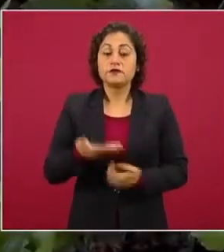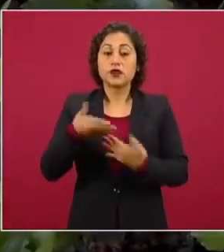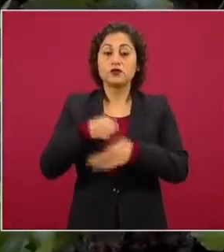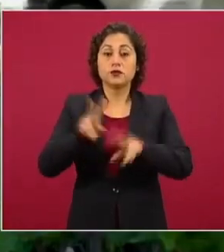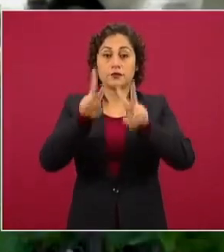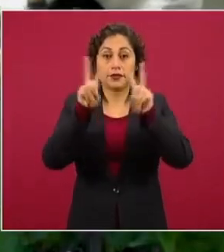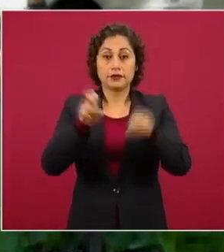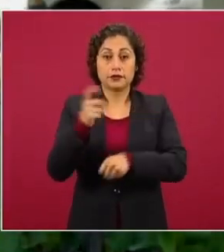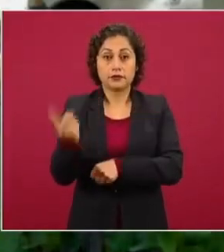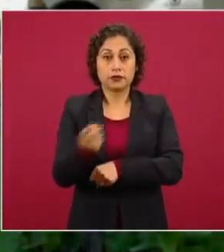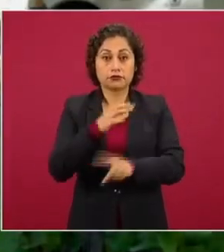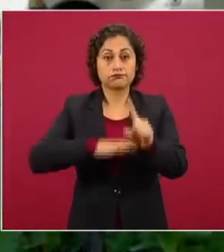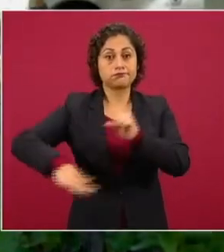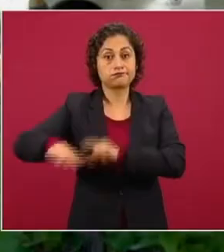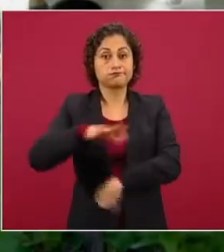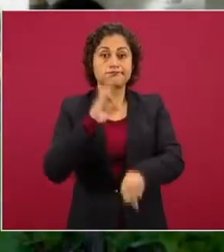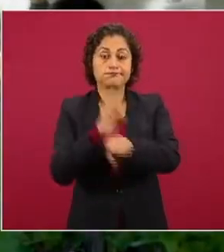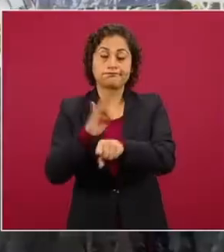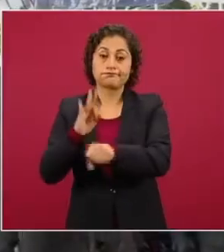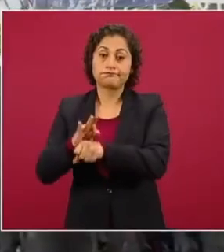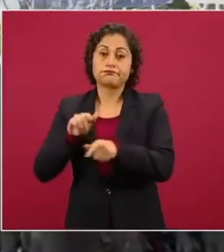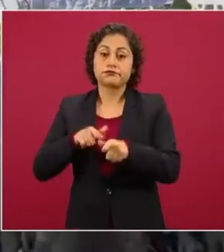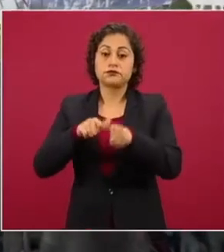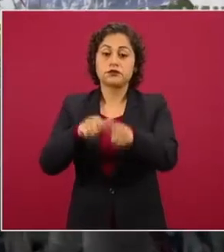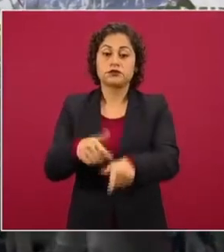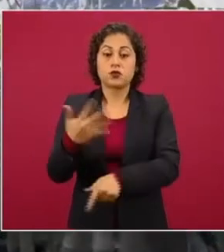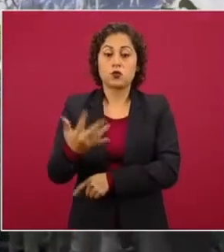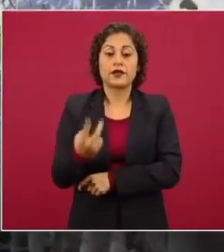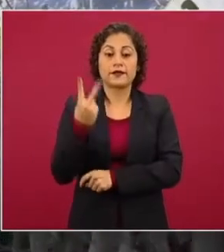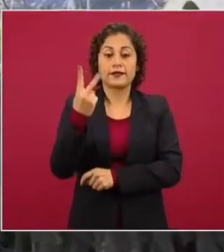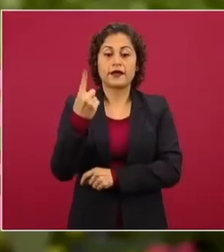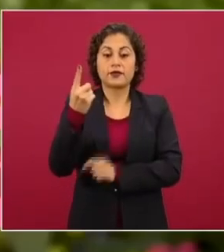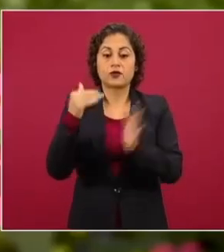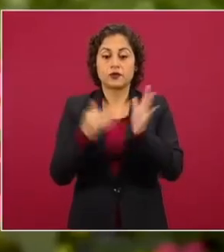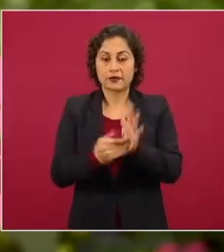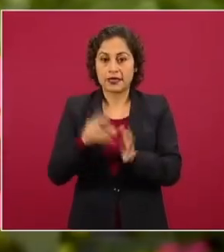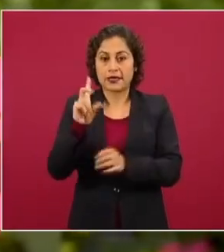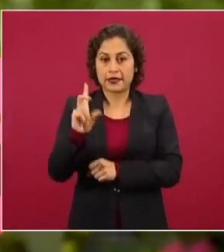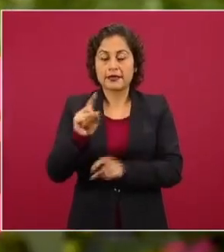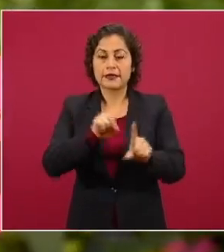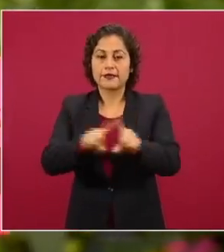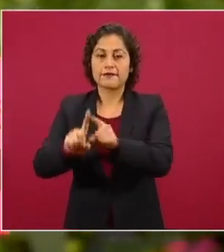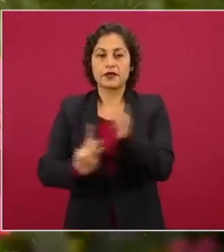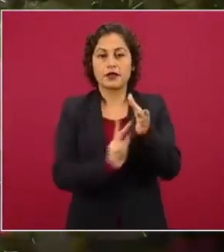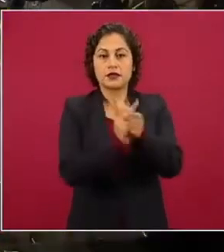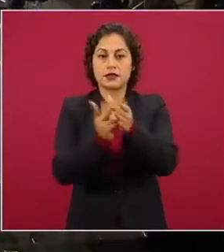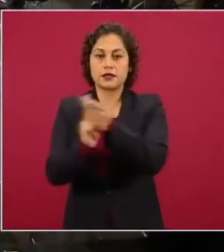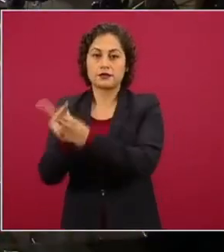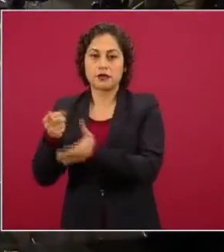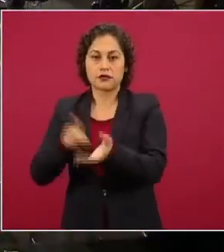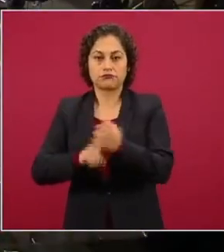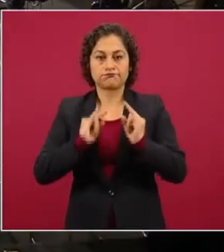sustentabilidad, continúa el desarrollo de 51.030 plantas de ornato y forestales en el vivero.